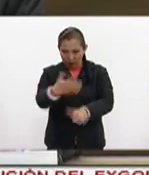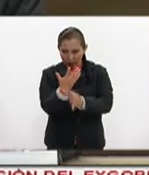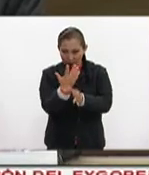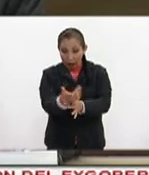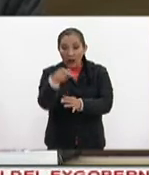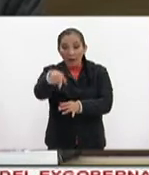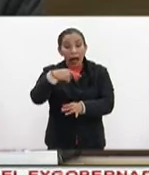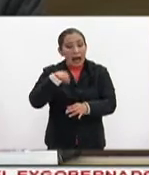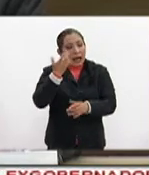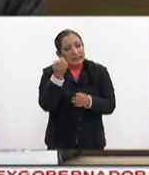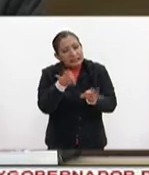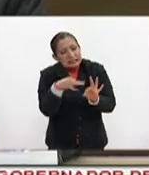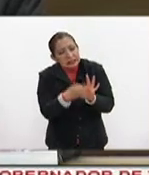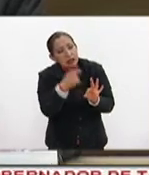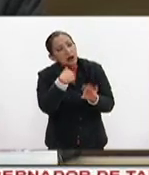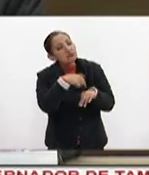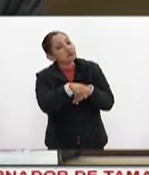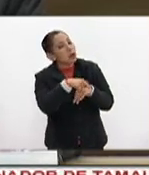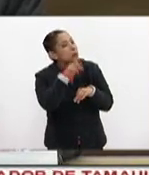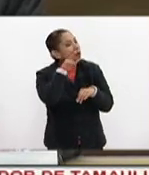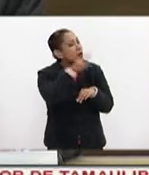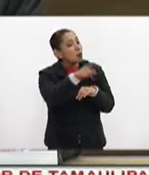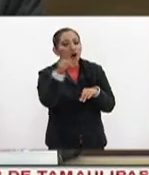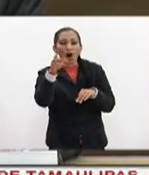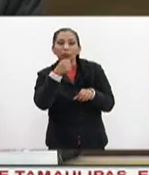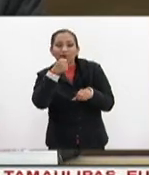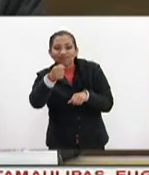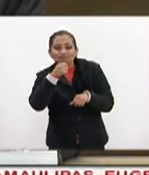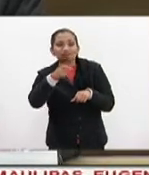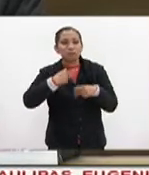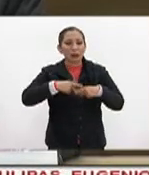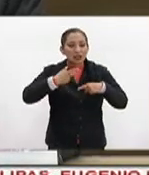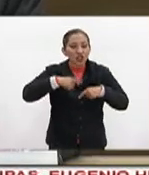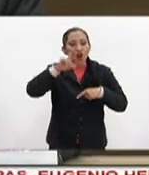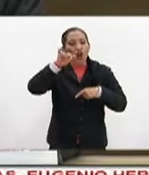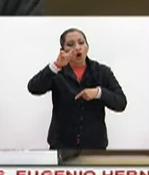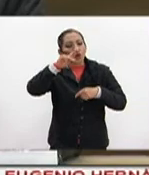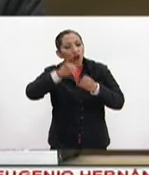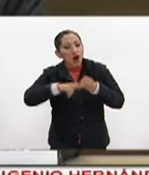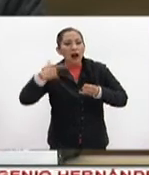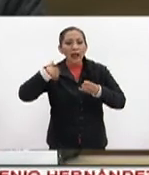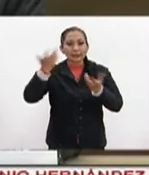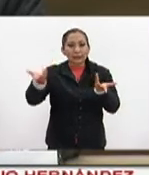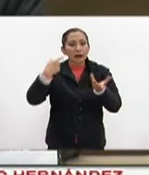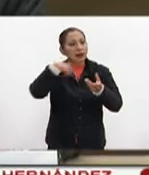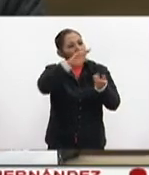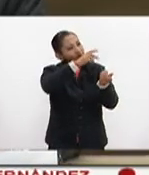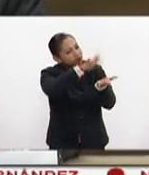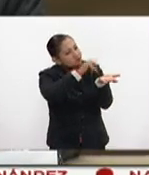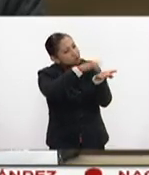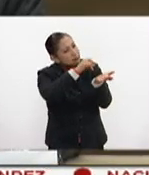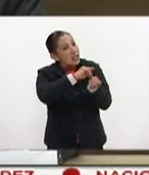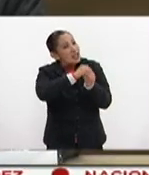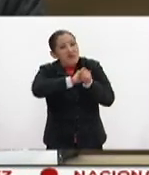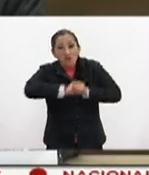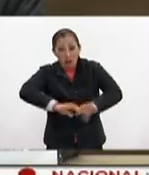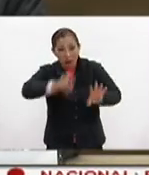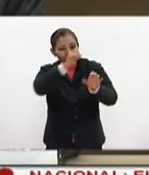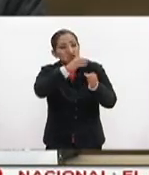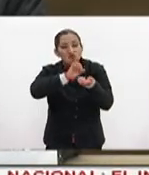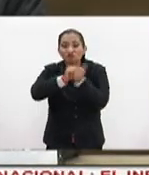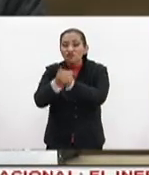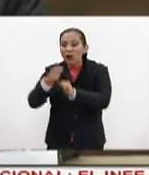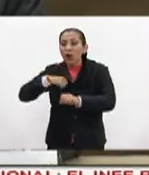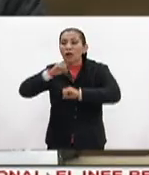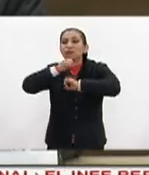de obtener datos precisos sobre la forma en que reporteros, conductores, locutores procesan la información de las campañas y precampañas